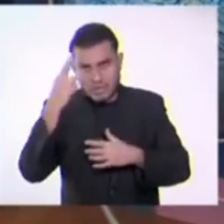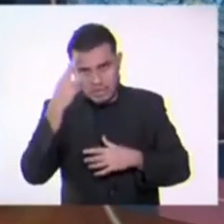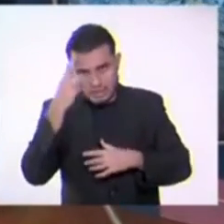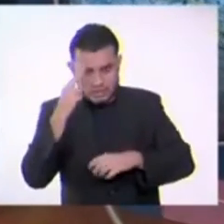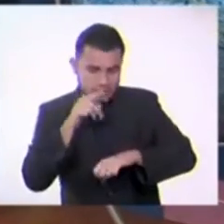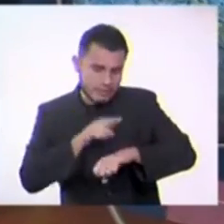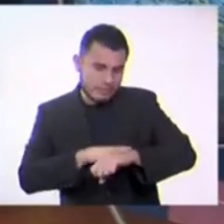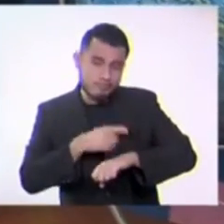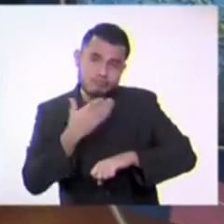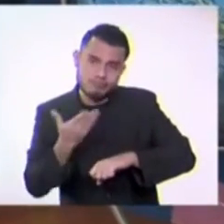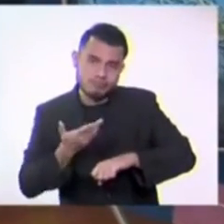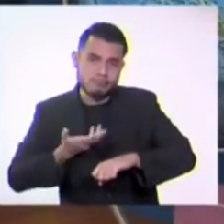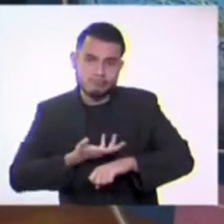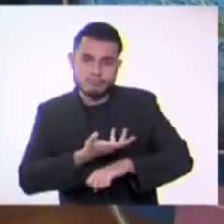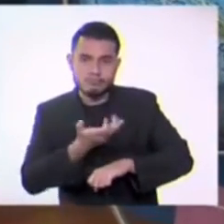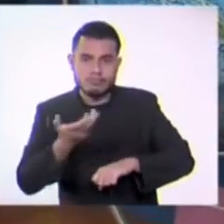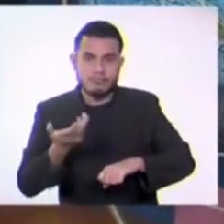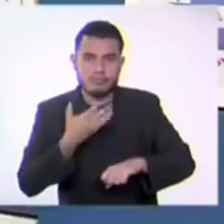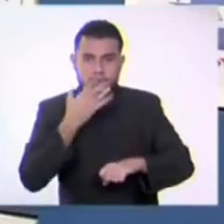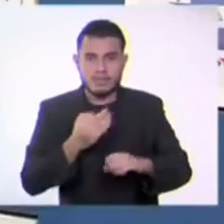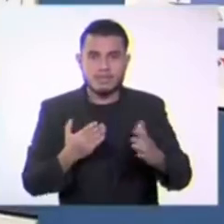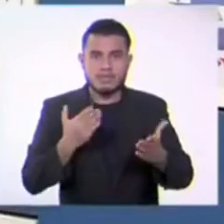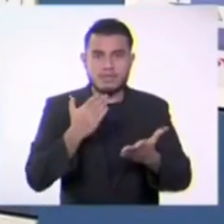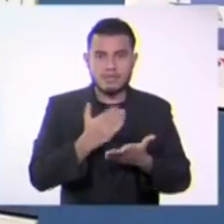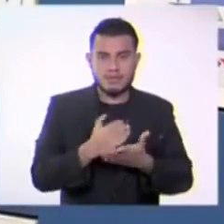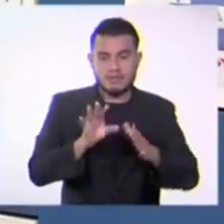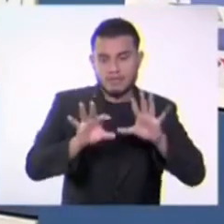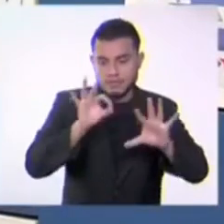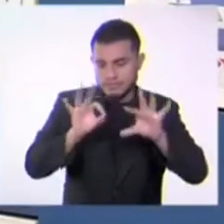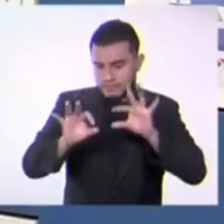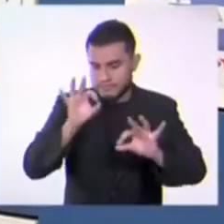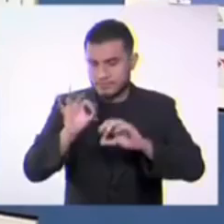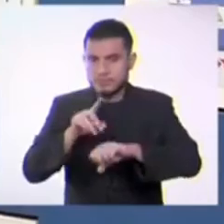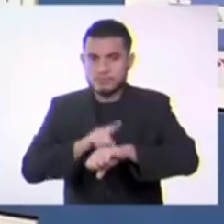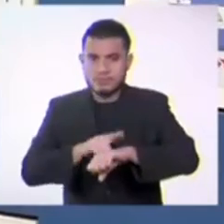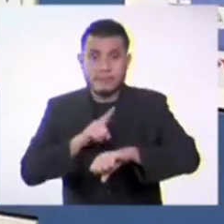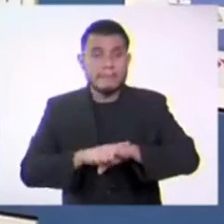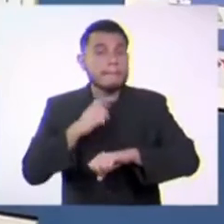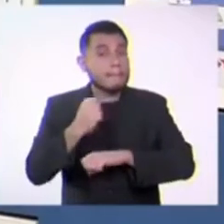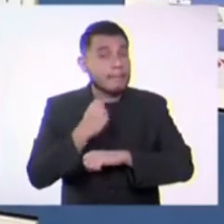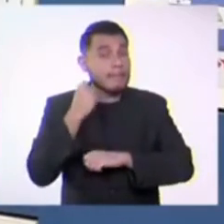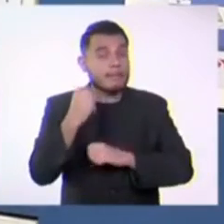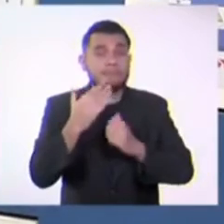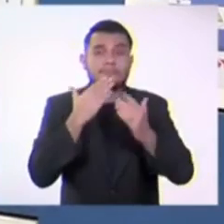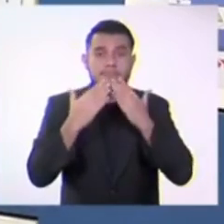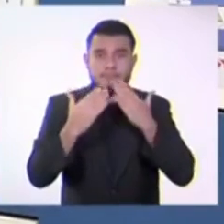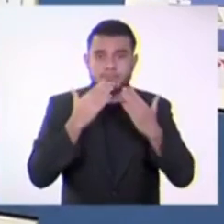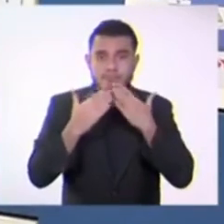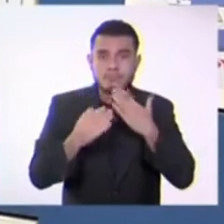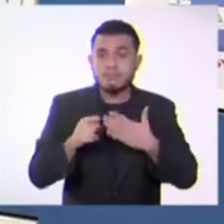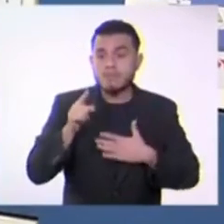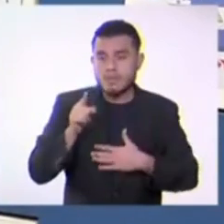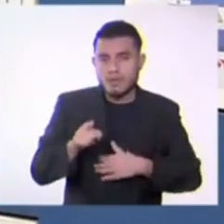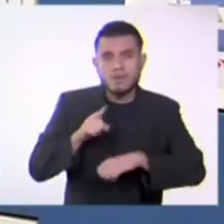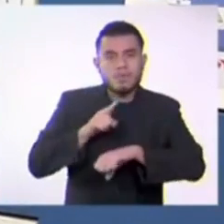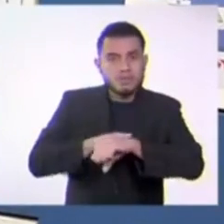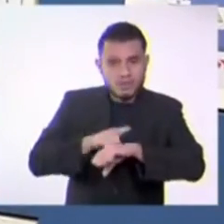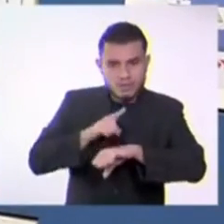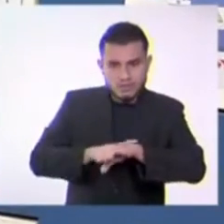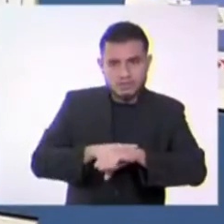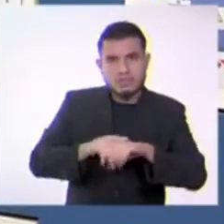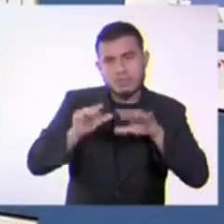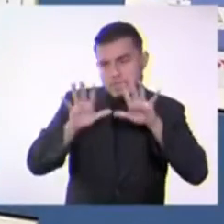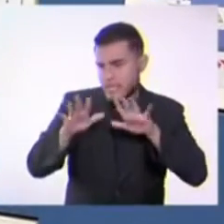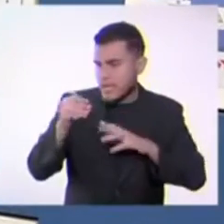tiempo nosotros llegamos y tomamos solamente este periodo, pero es importante decir que fue una década de